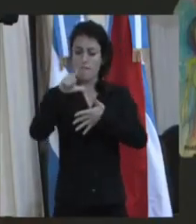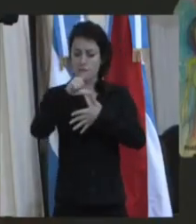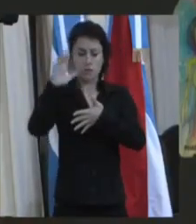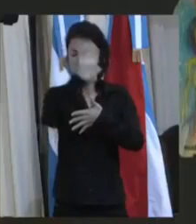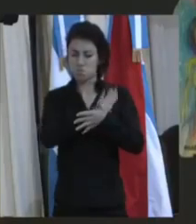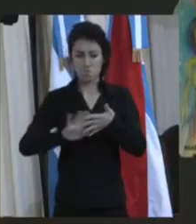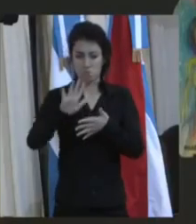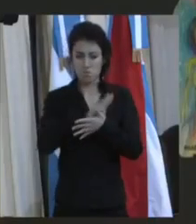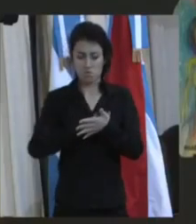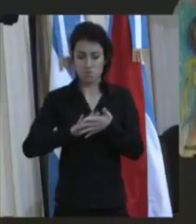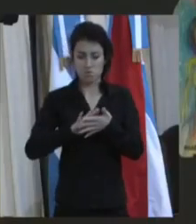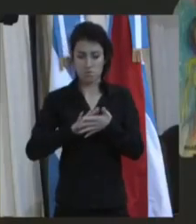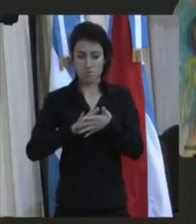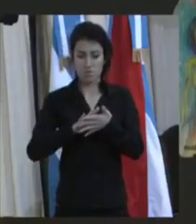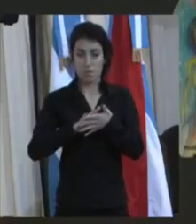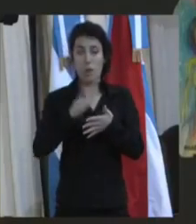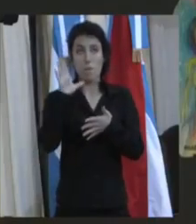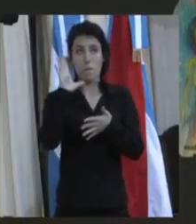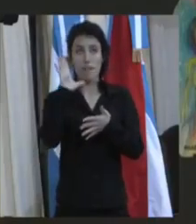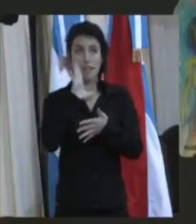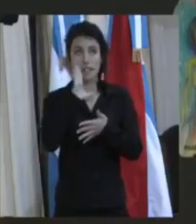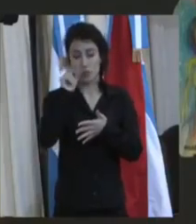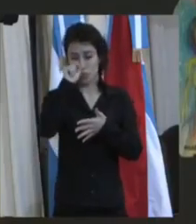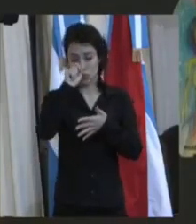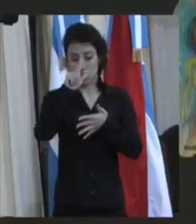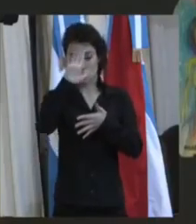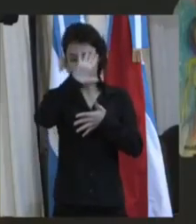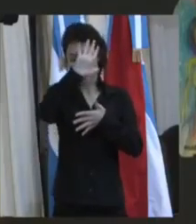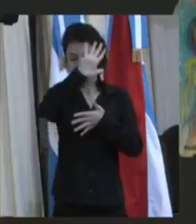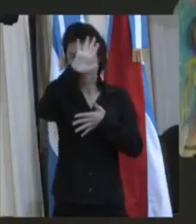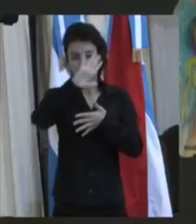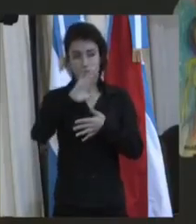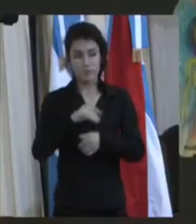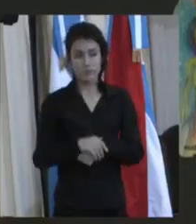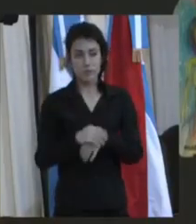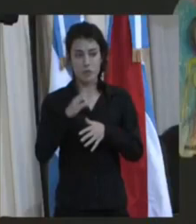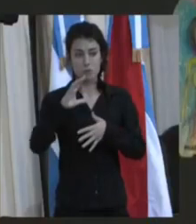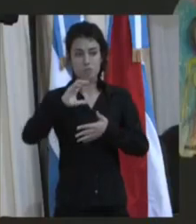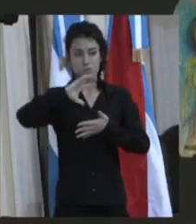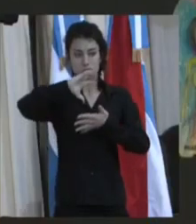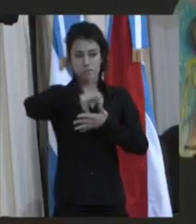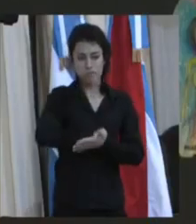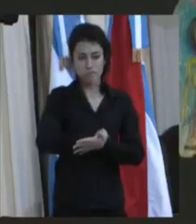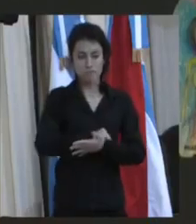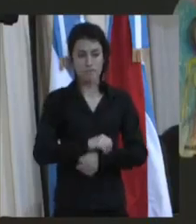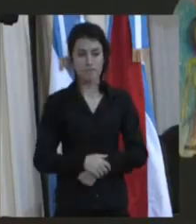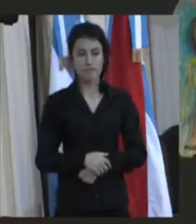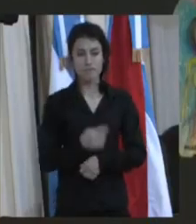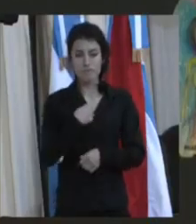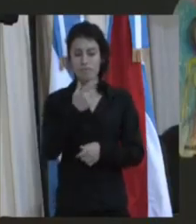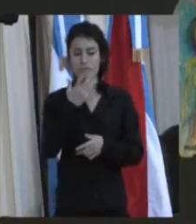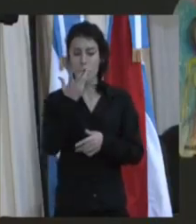toda de parte de Estados Unidos. Entonces, me gustaría hacer un recorrido por este